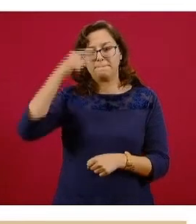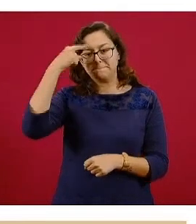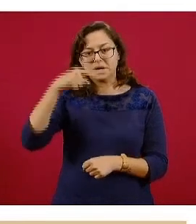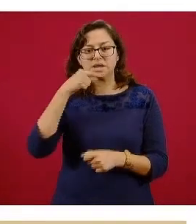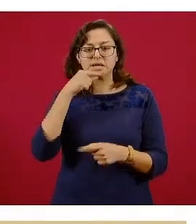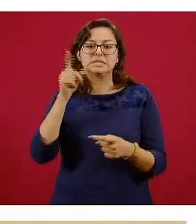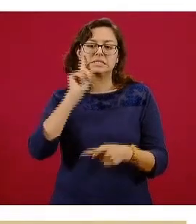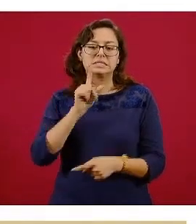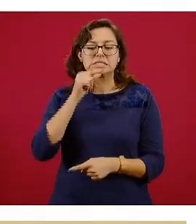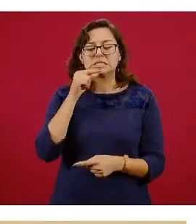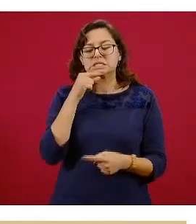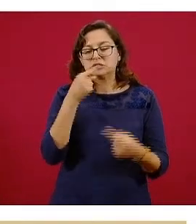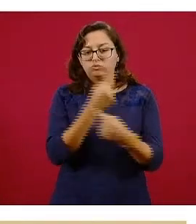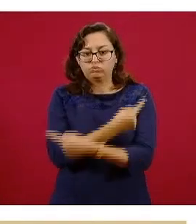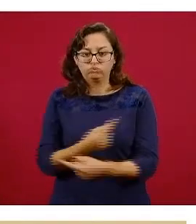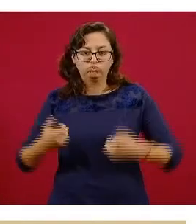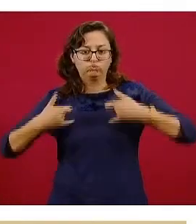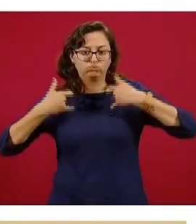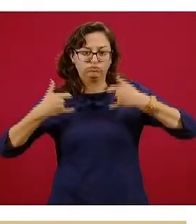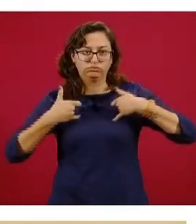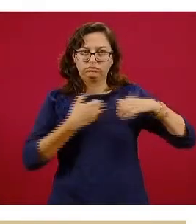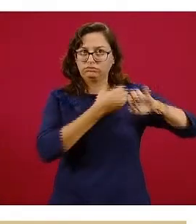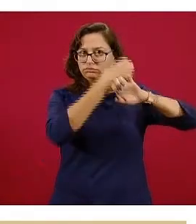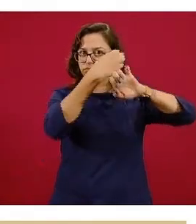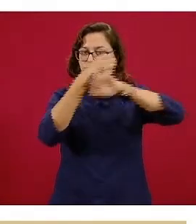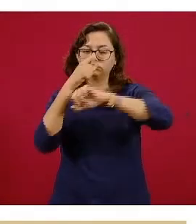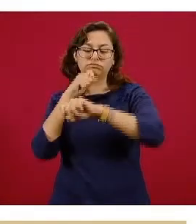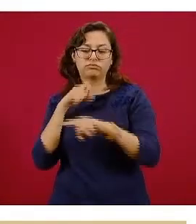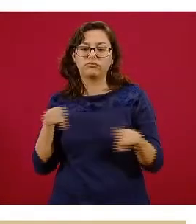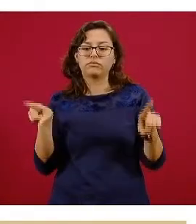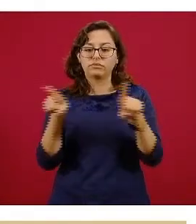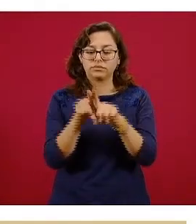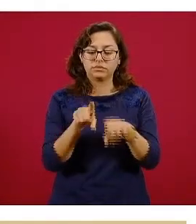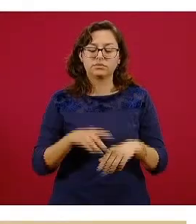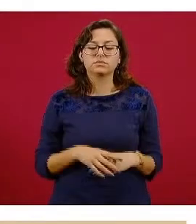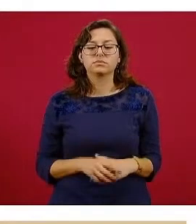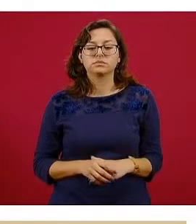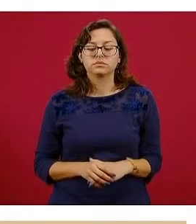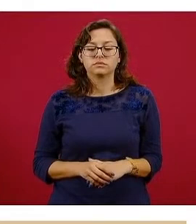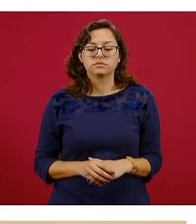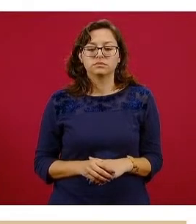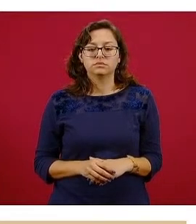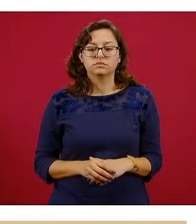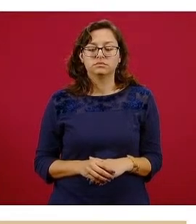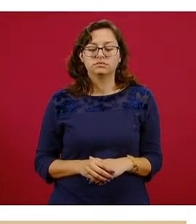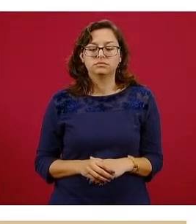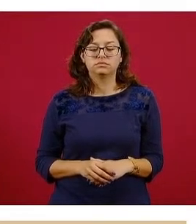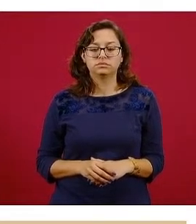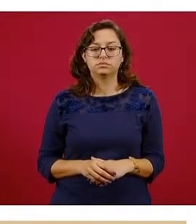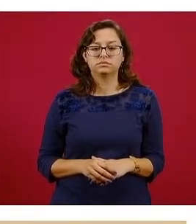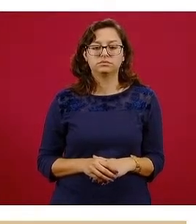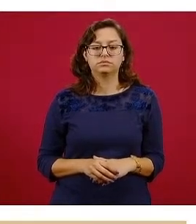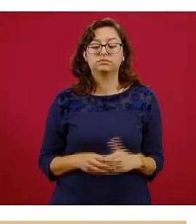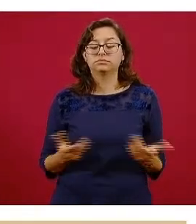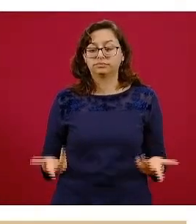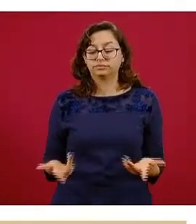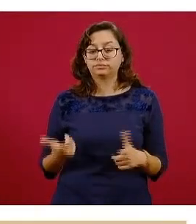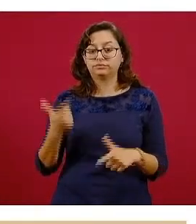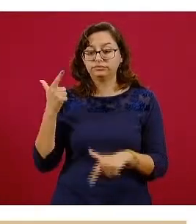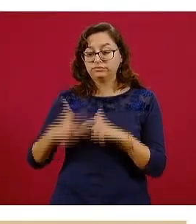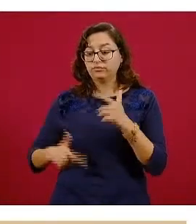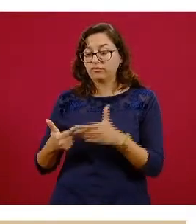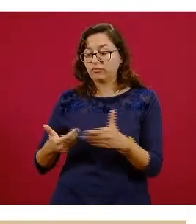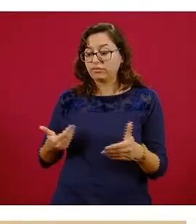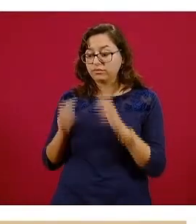así como sus homólogos en todo el país. Este instrumento tiene el objetivo de prevenir, de atender,